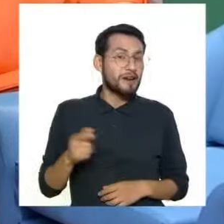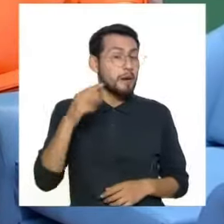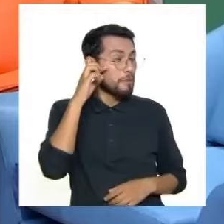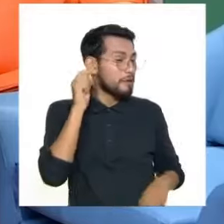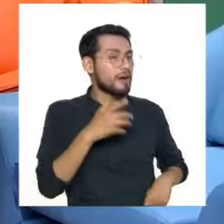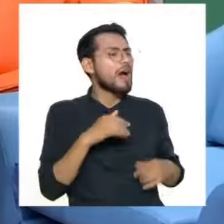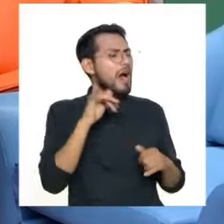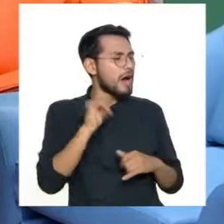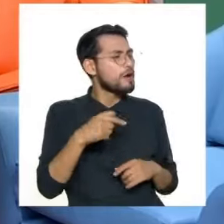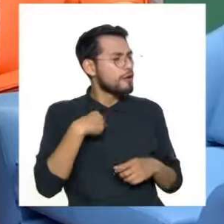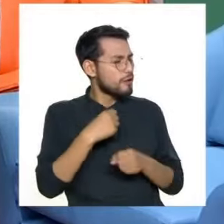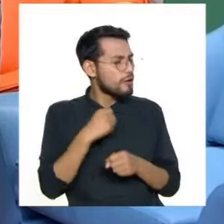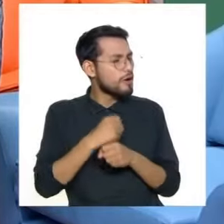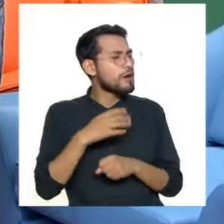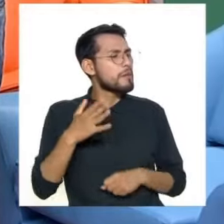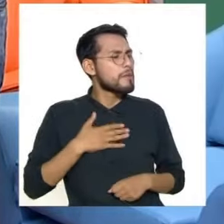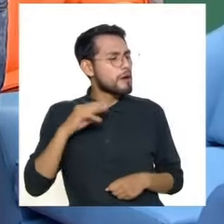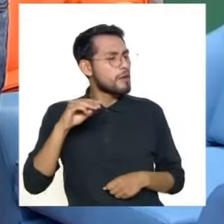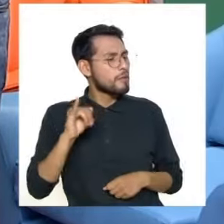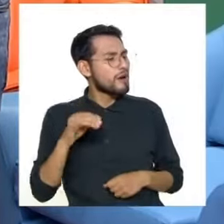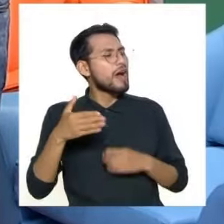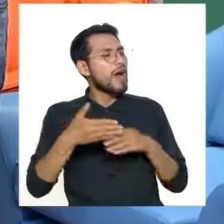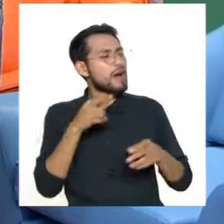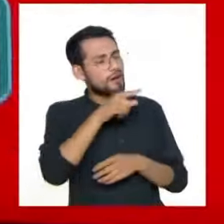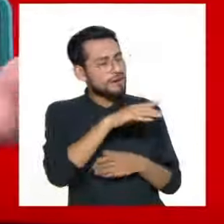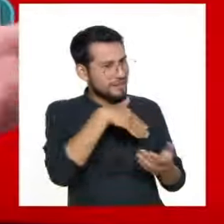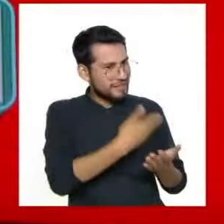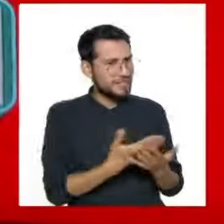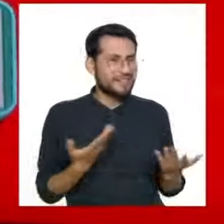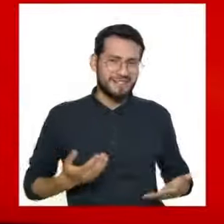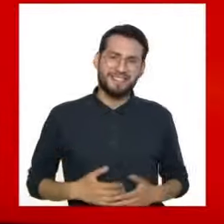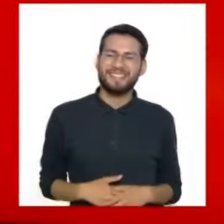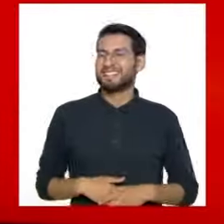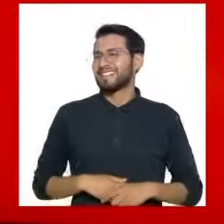pone así trabajábamos mi Moi y yo antes que tú